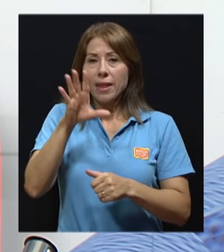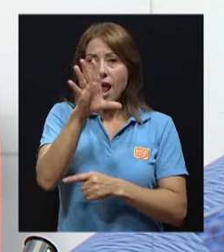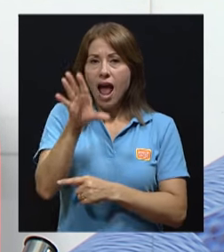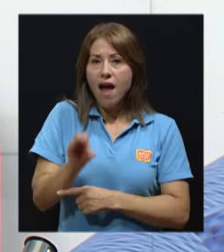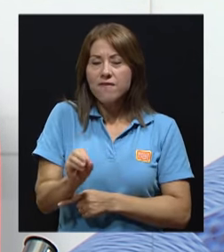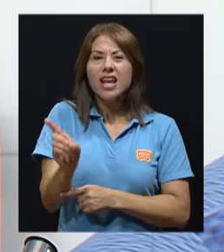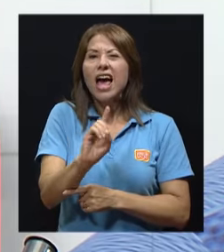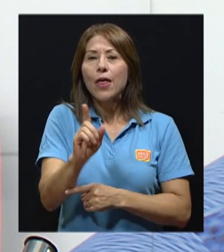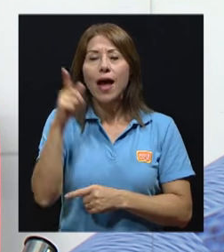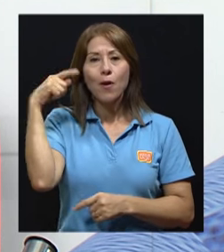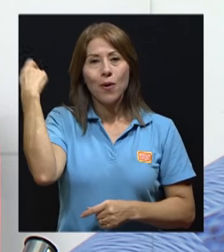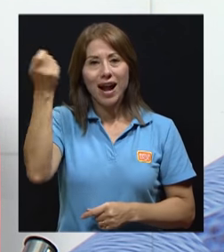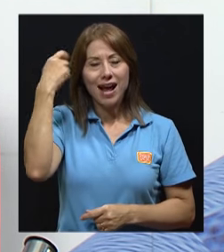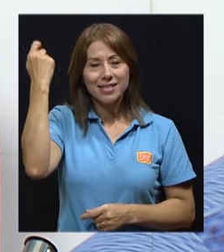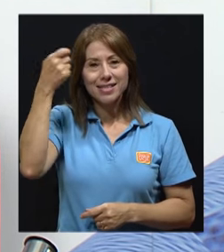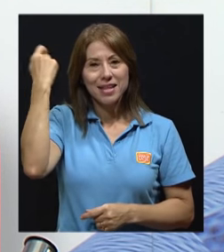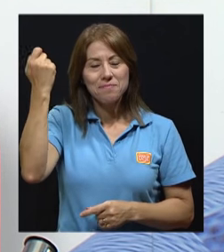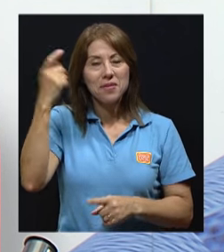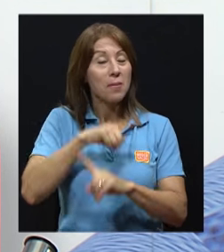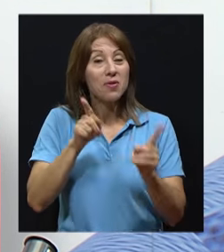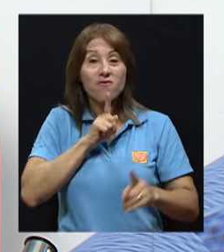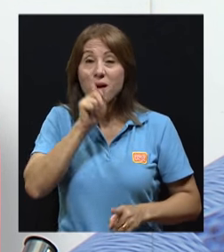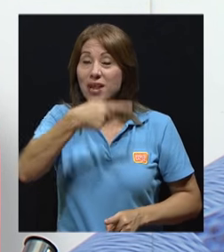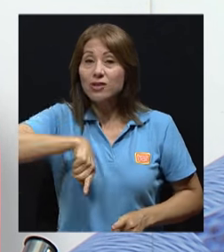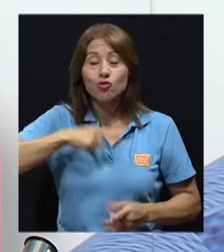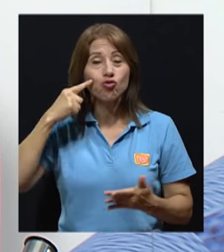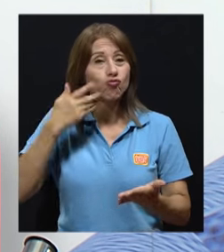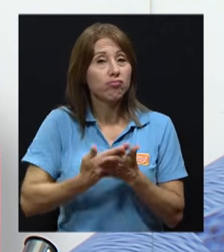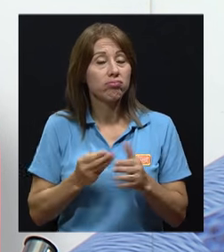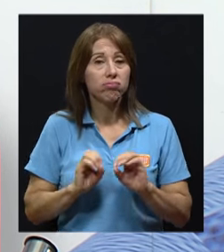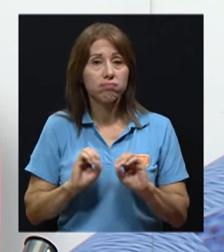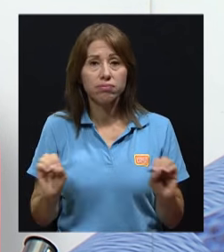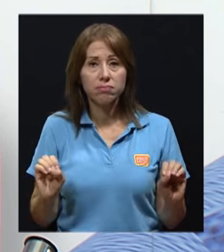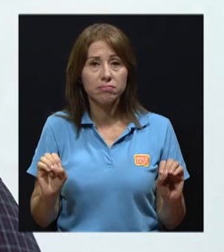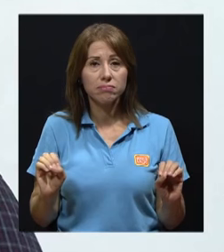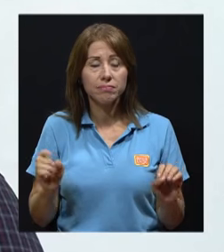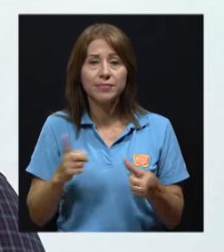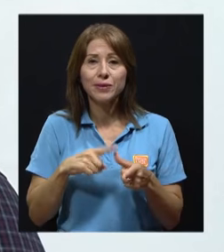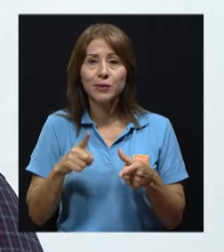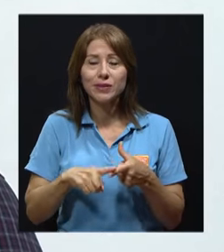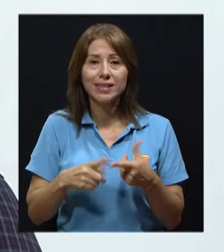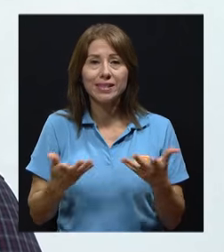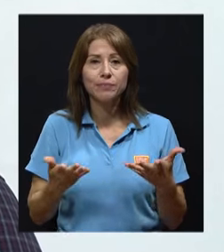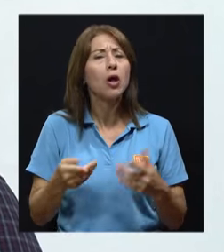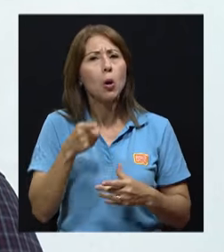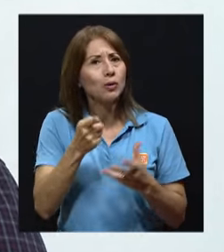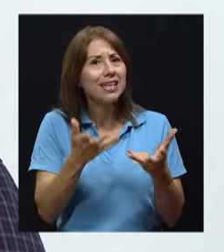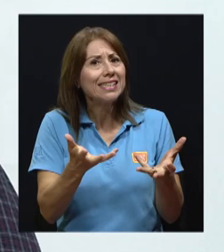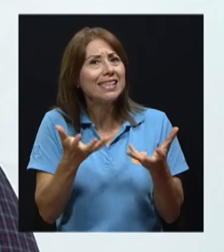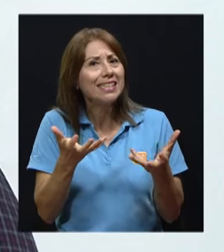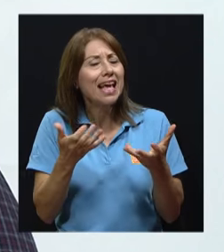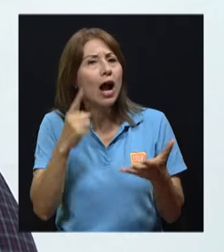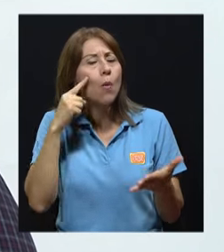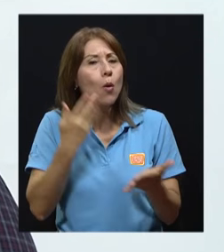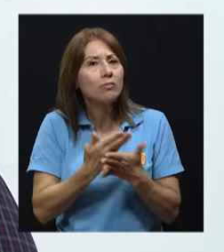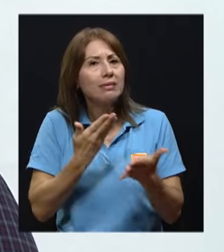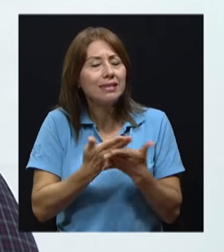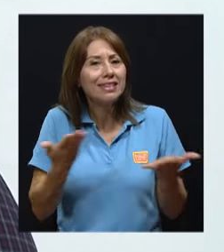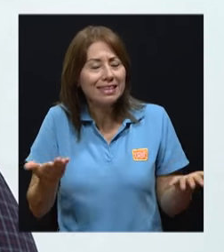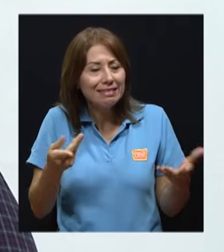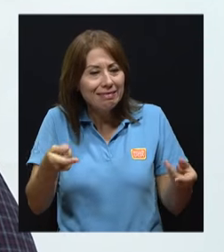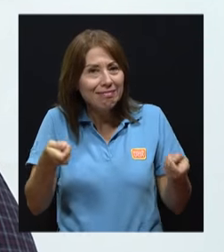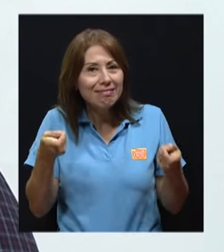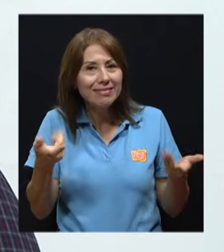que los primeros vestigios de african de la african en Centroamérica llegan a guanacaste pero no lo podemos